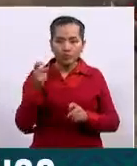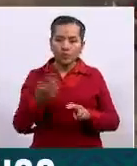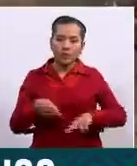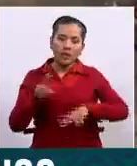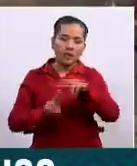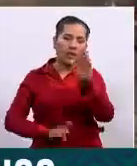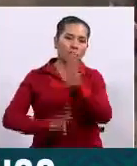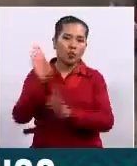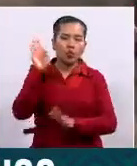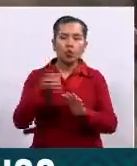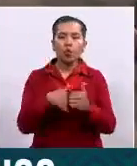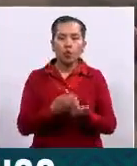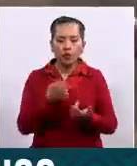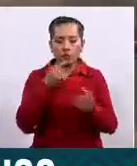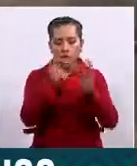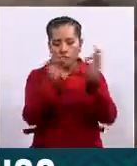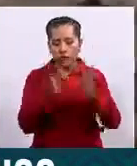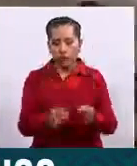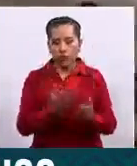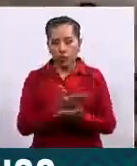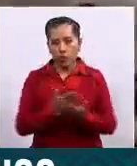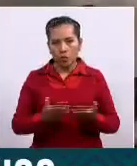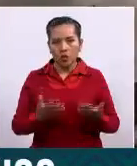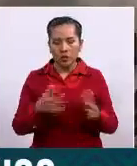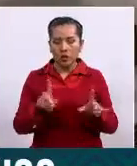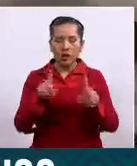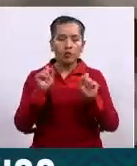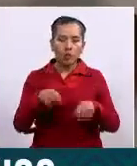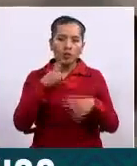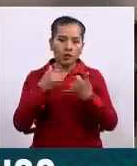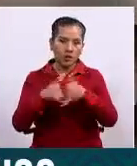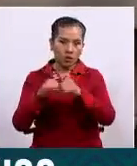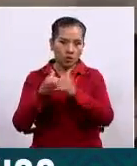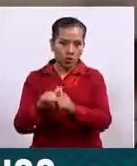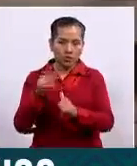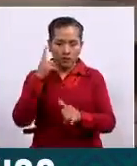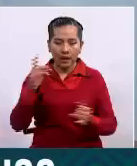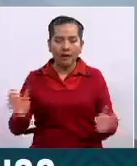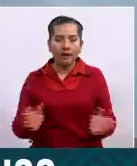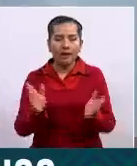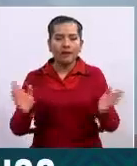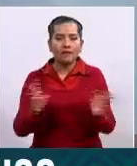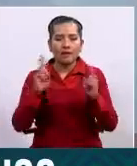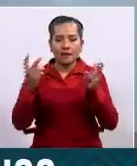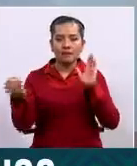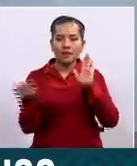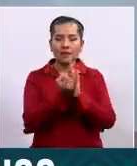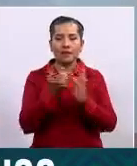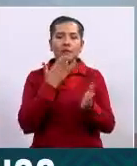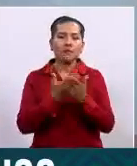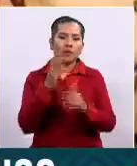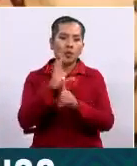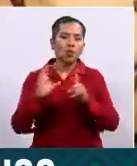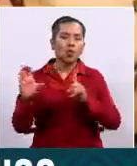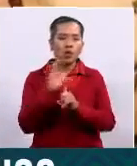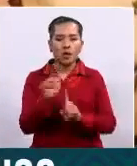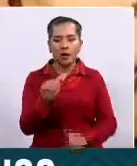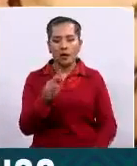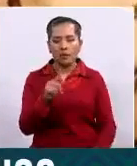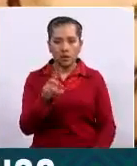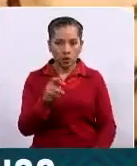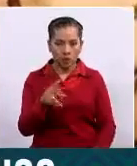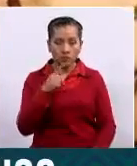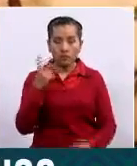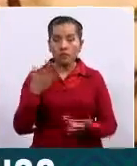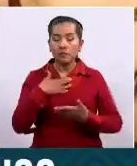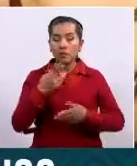productivo mediante las artesanías producidas de forma sostenible, promoviendo nuestra identidad cultural amazónica. Mi nombre es Zulma